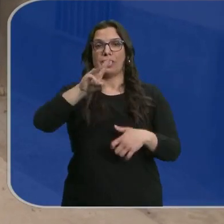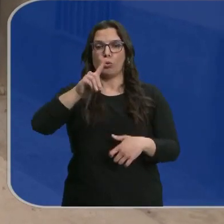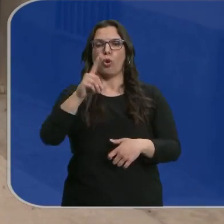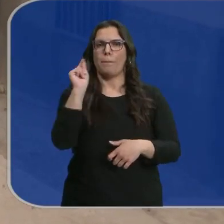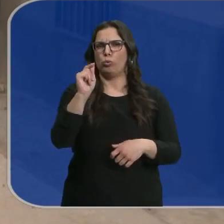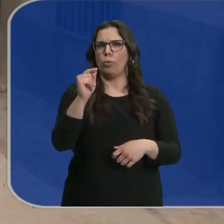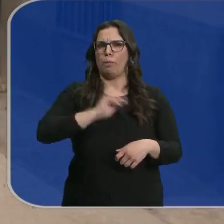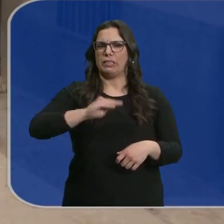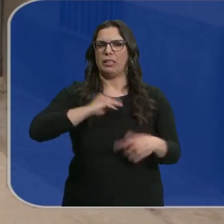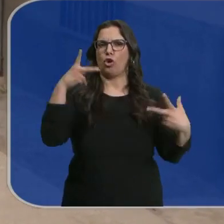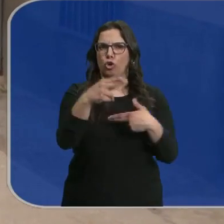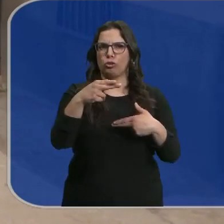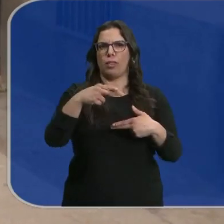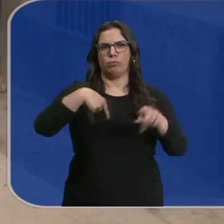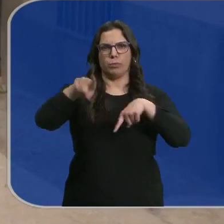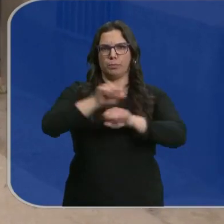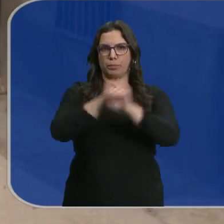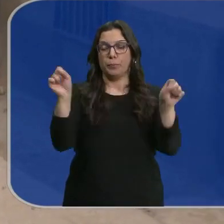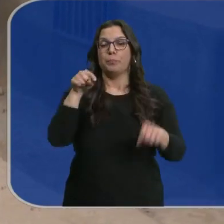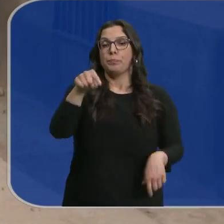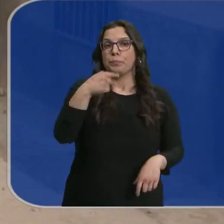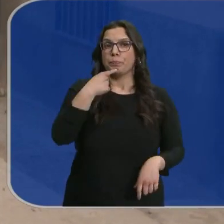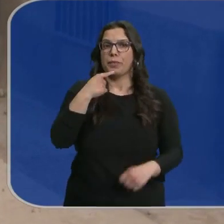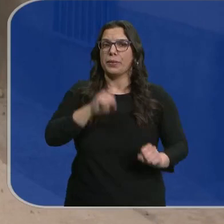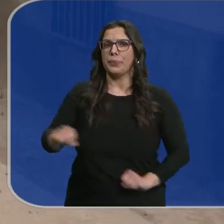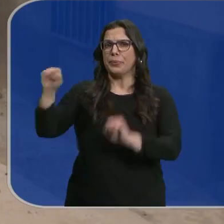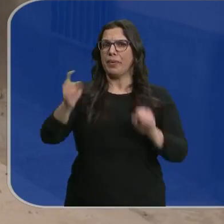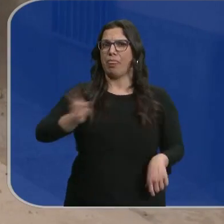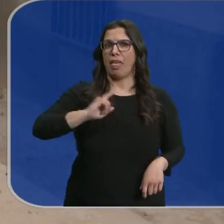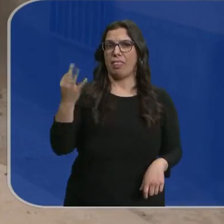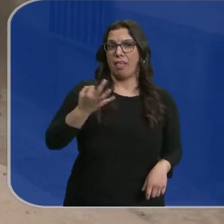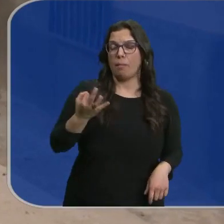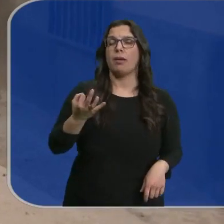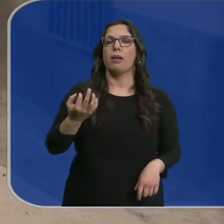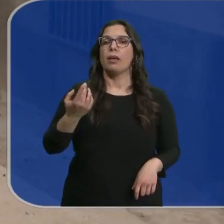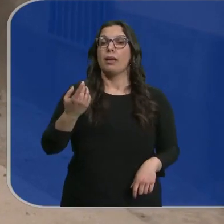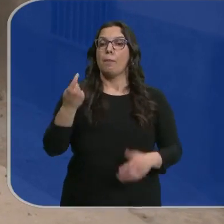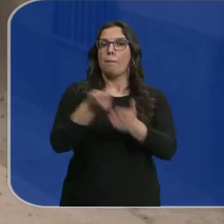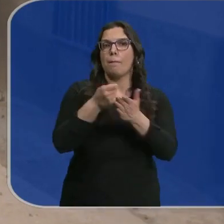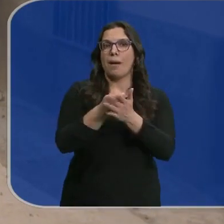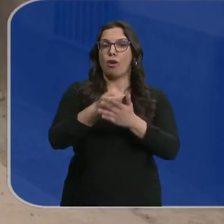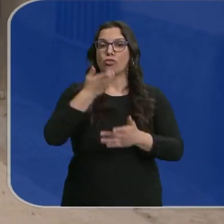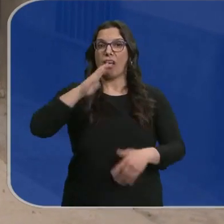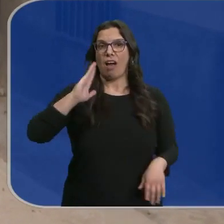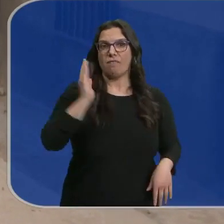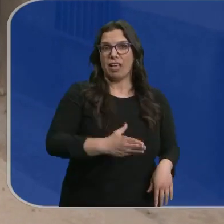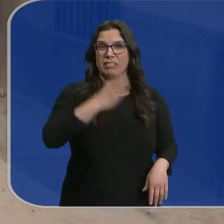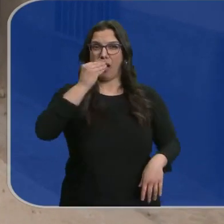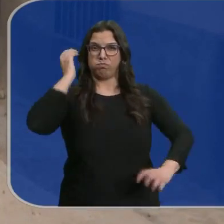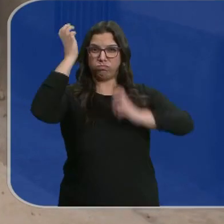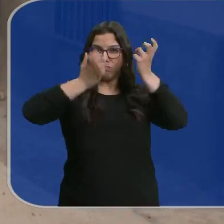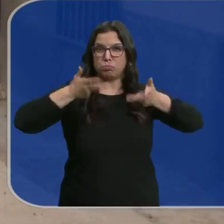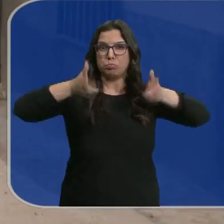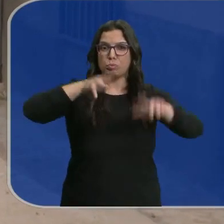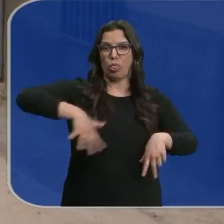varios minutos. Reclaman a las administraciones que defiendan al sector y que afronten los pagos de los daños que causa la fauna